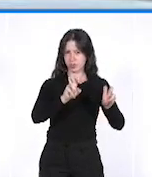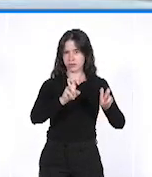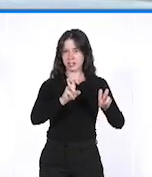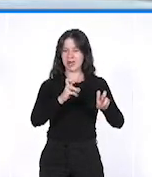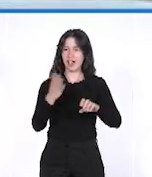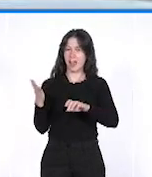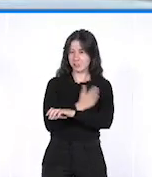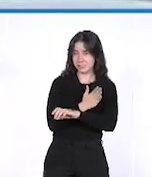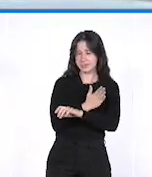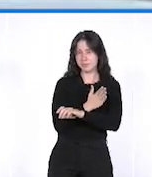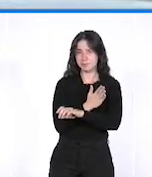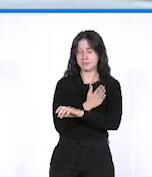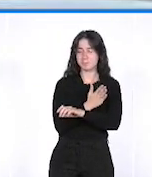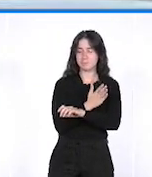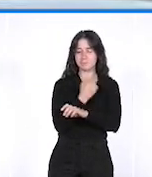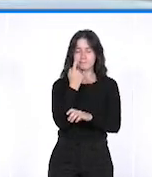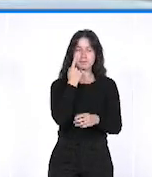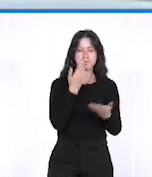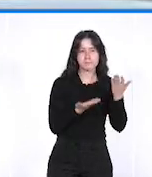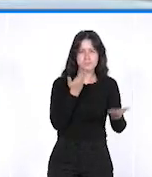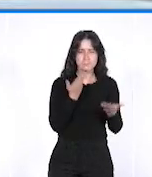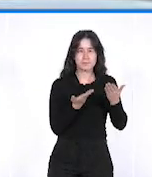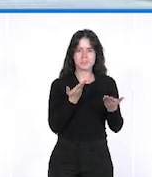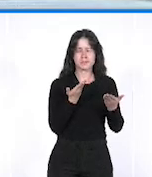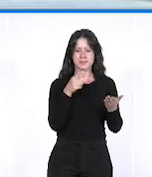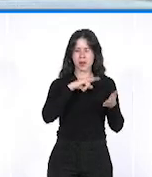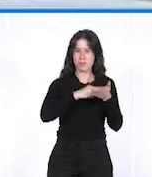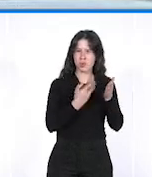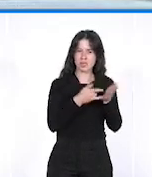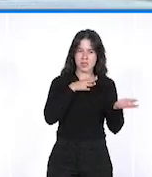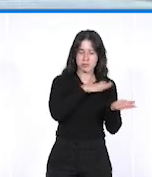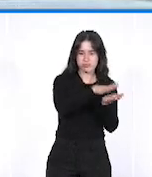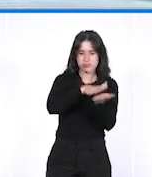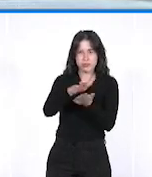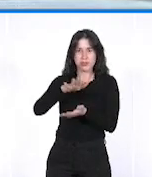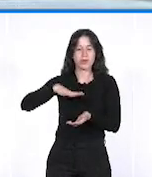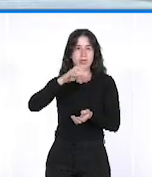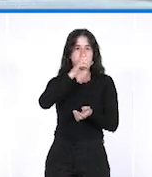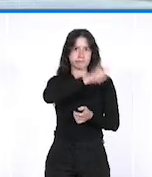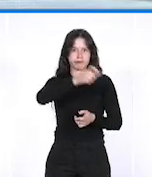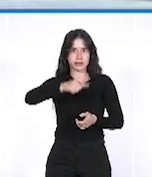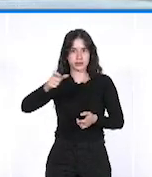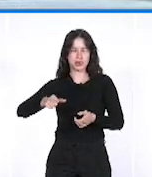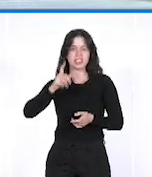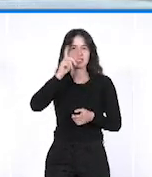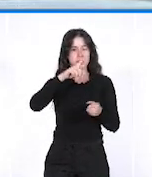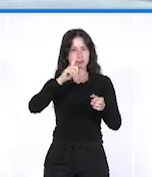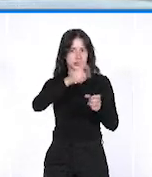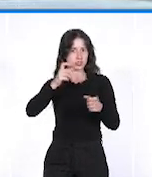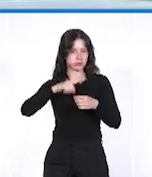que evaluar el impacto que que este proyecto iba a tener en las personas y en los distintos participantes